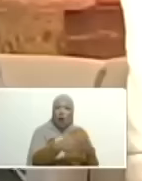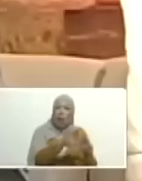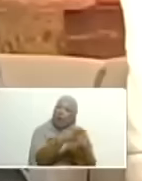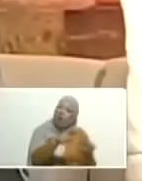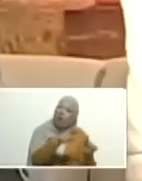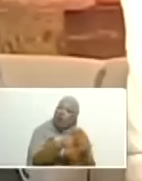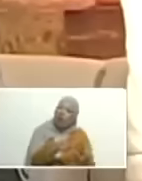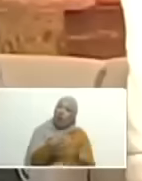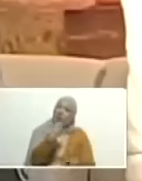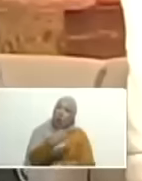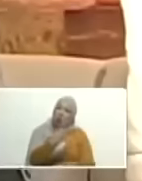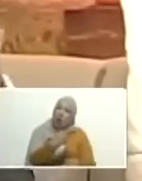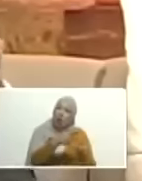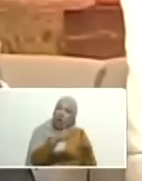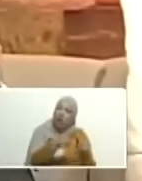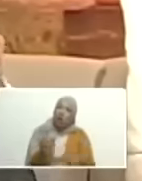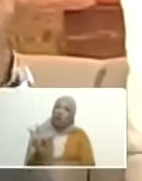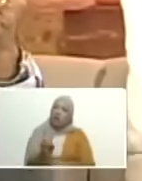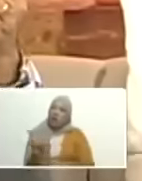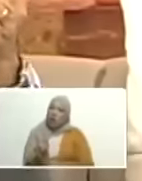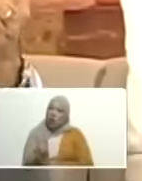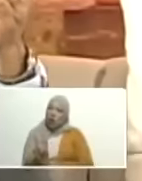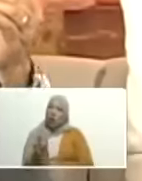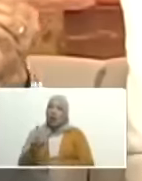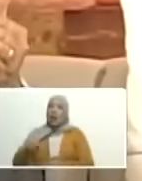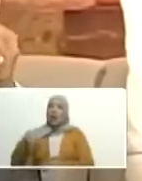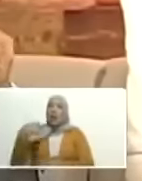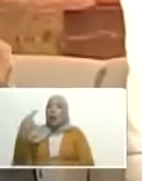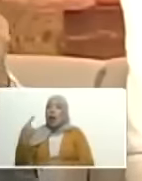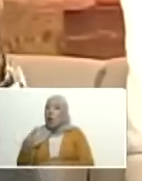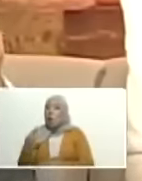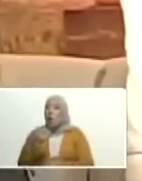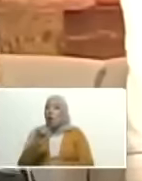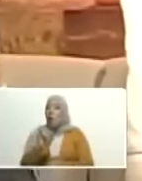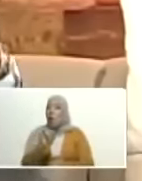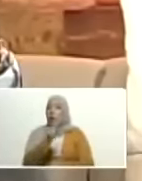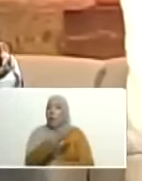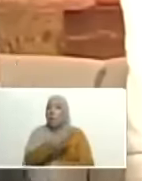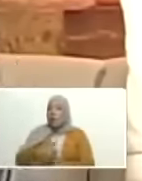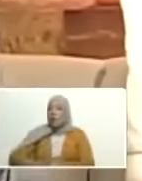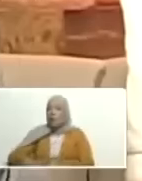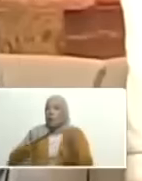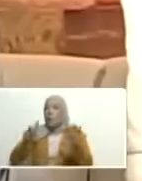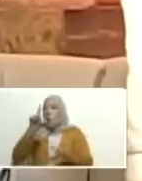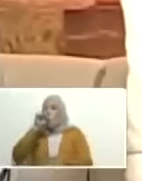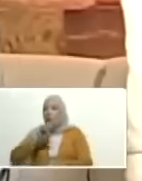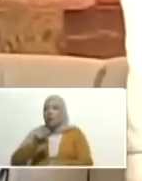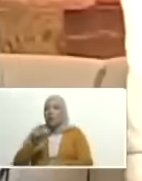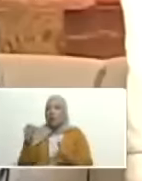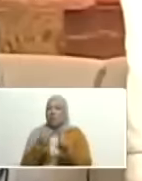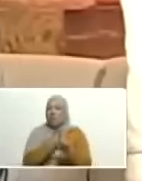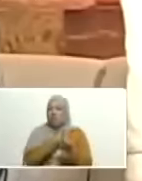Después vino George Bush, y George Bush en 8 años estuvo empeñado en derrocar a Chávez,